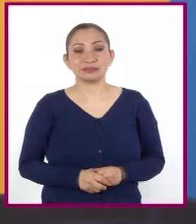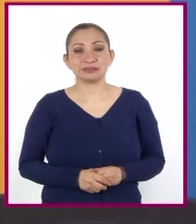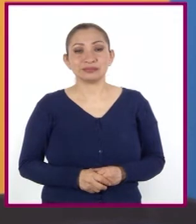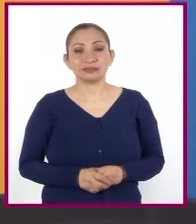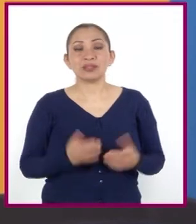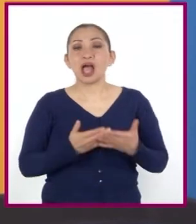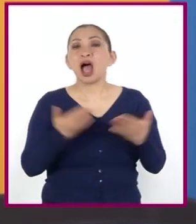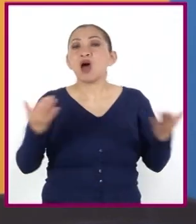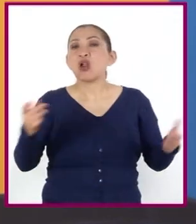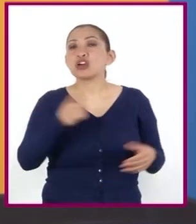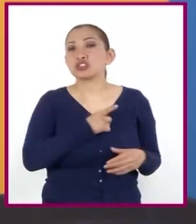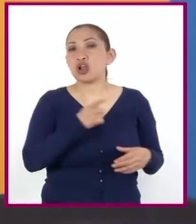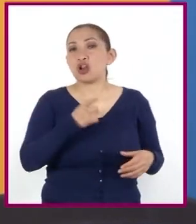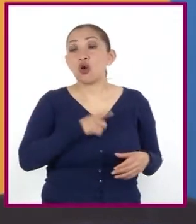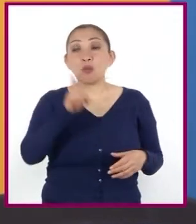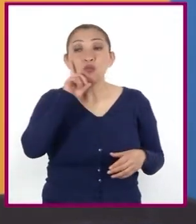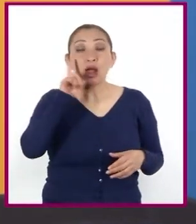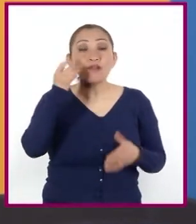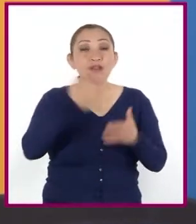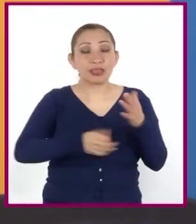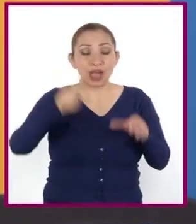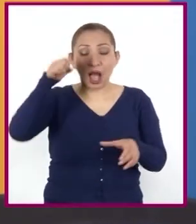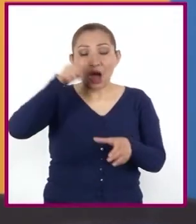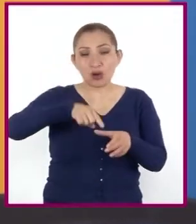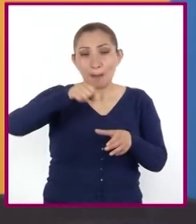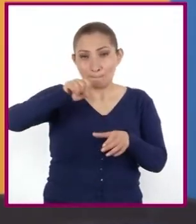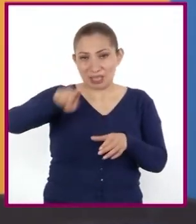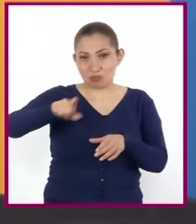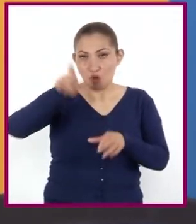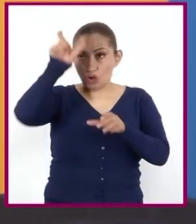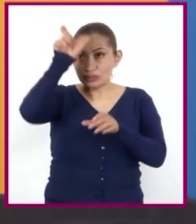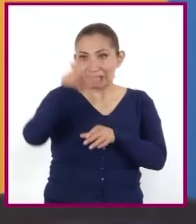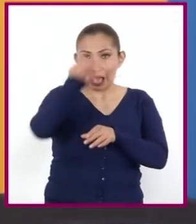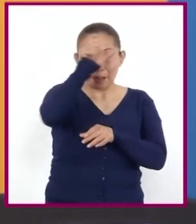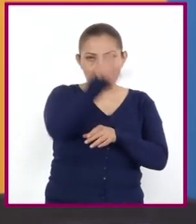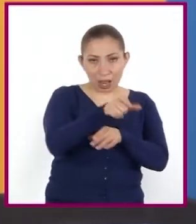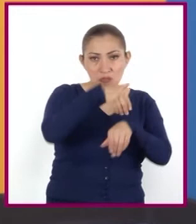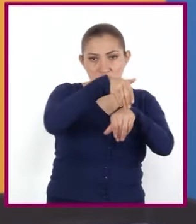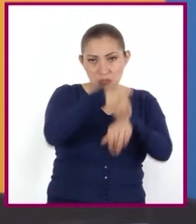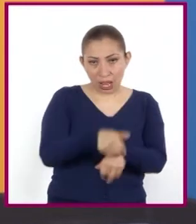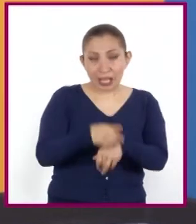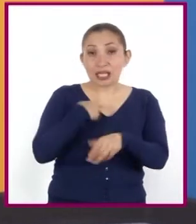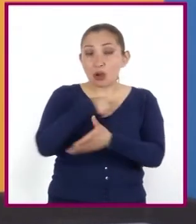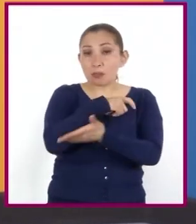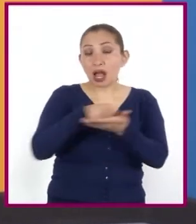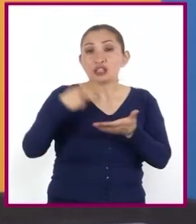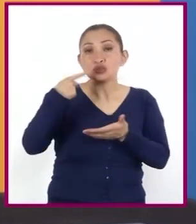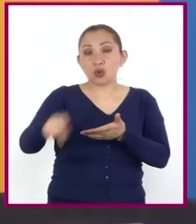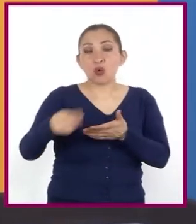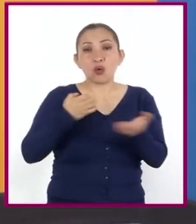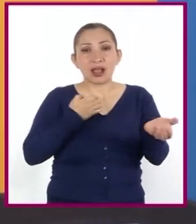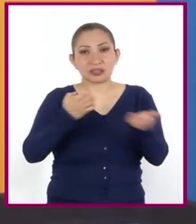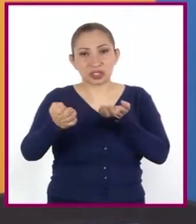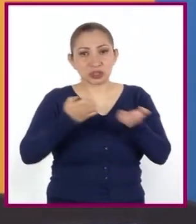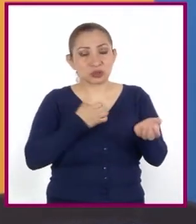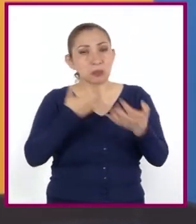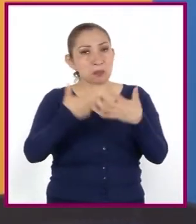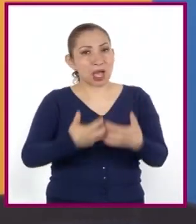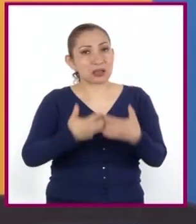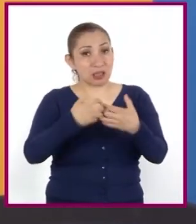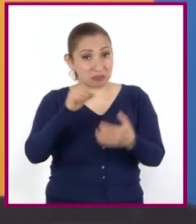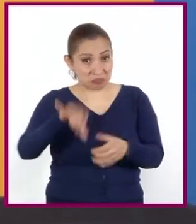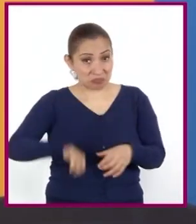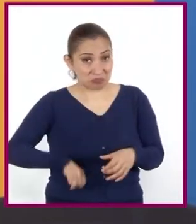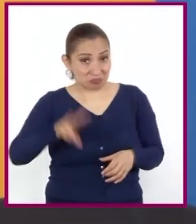Ahora solo le queda a Alejandra ahorrar como la tabla sugiere y conseguir la caminadora. Interesante,